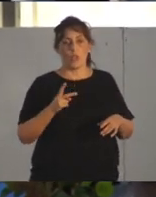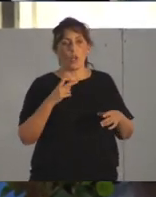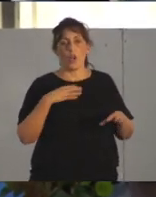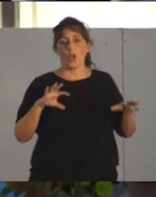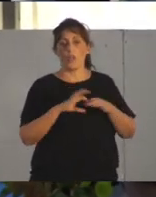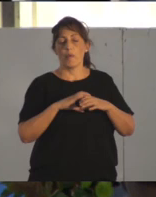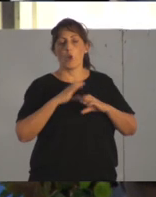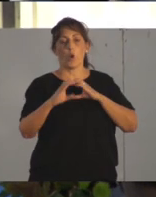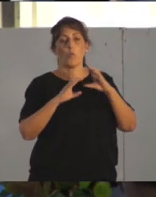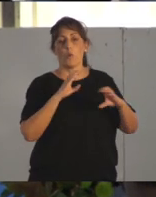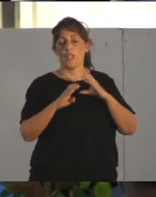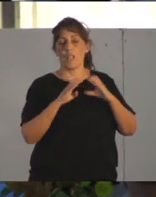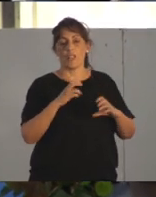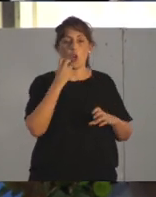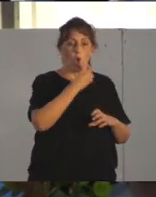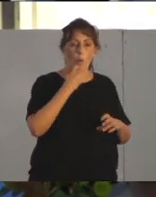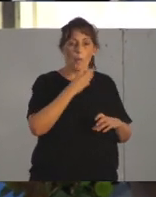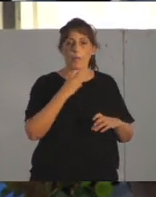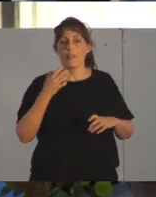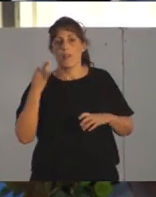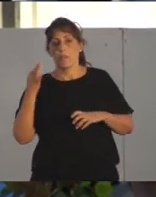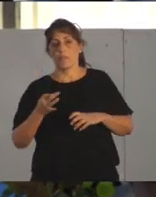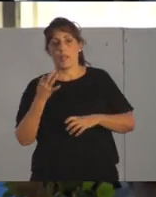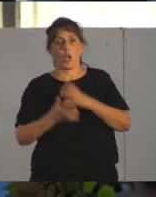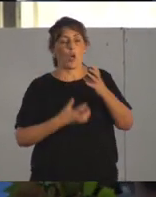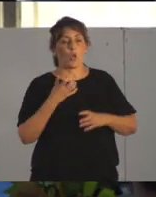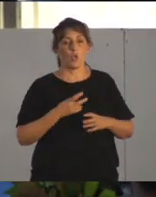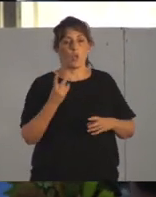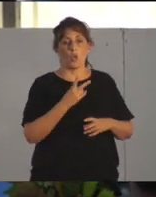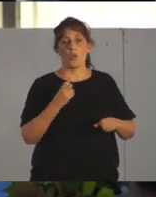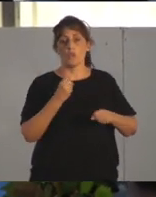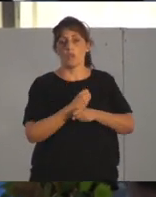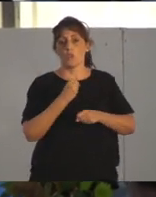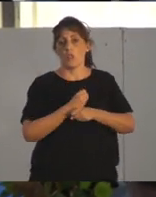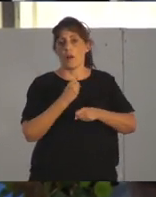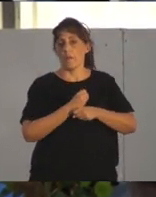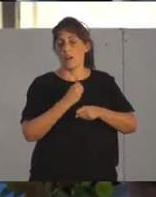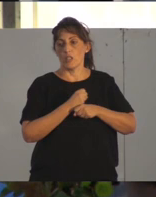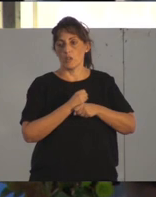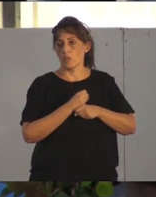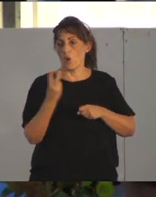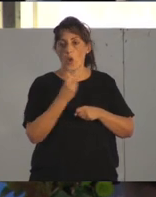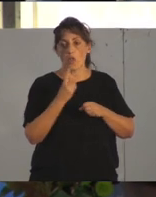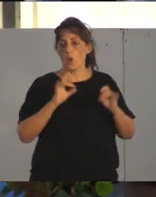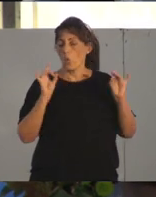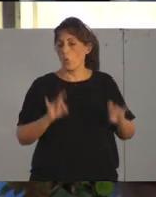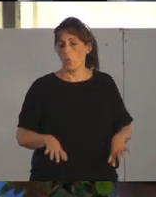directa y ni ellos hacen el trabajo sin nosotros, ni nosotros sin ellos. Es una parte